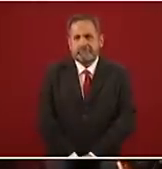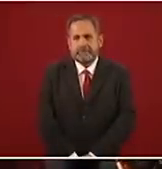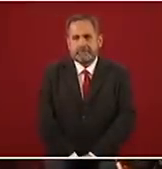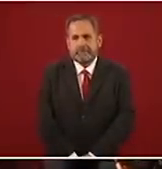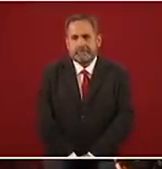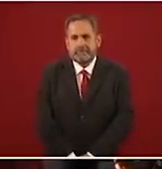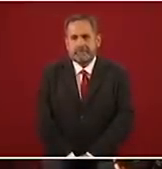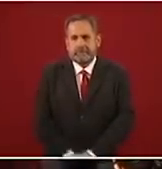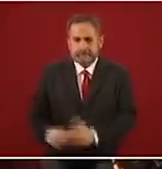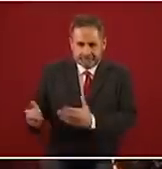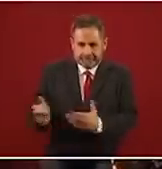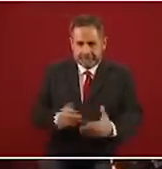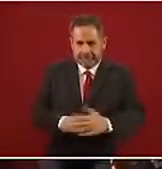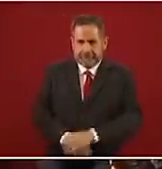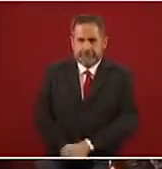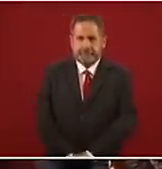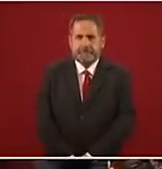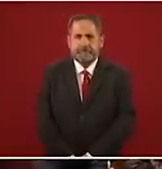Pasen.